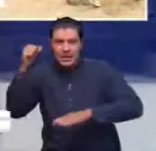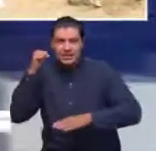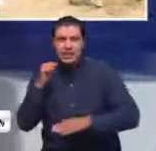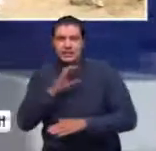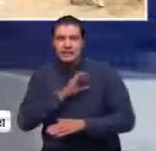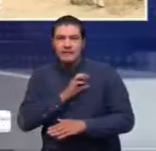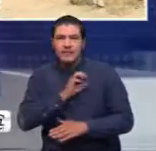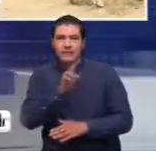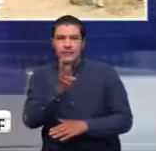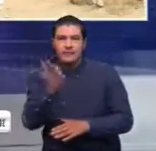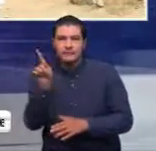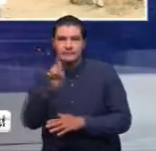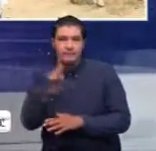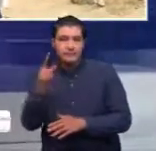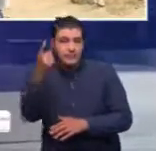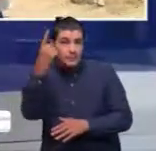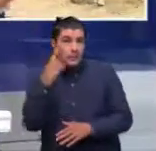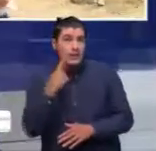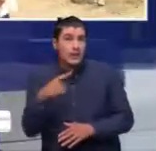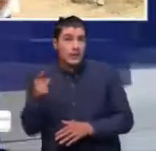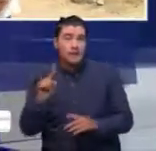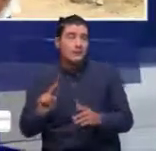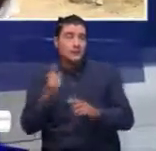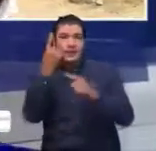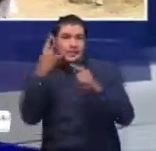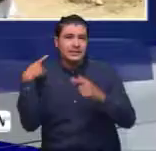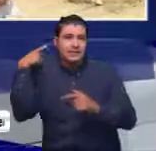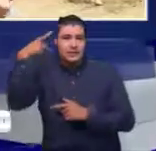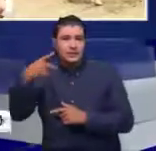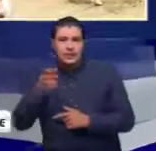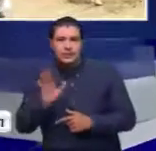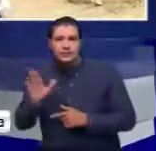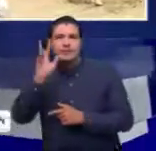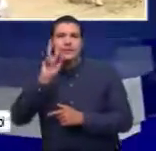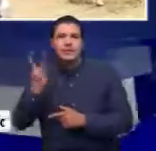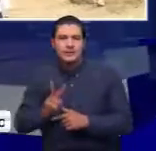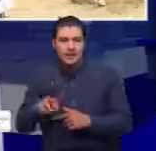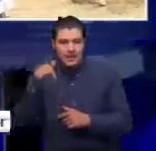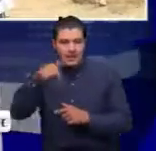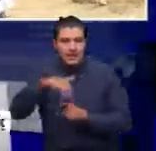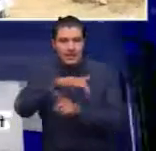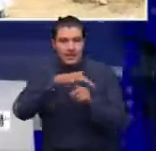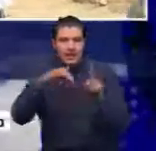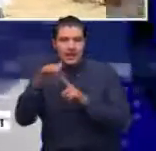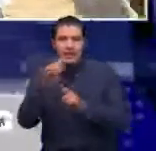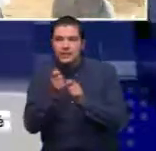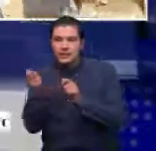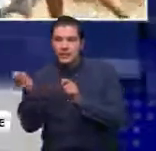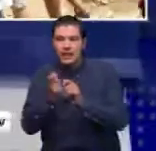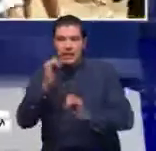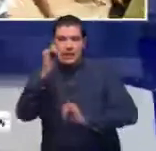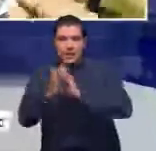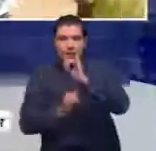23 de febrero, un día que sería histórico para Venezuela. Este es el panorama que se registra muy cerca del puente internacional Simón Bolívar.